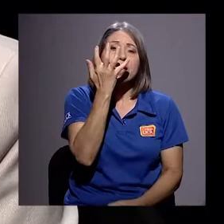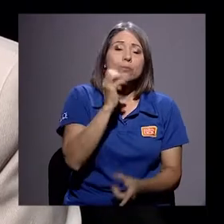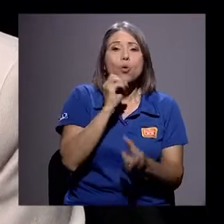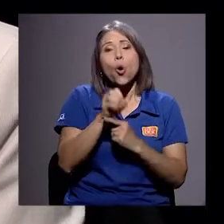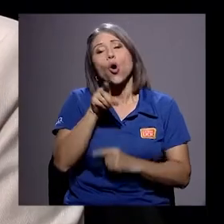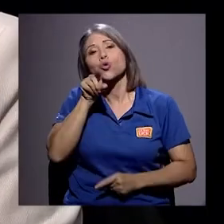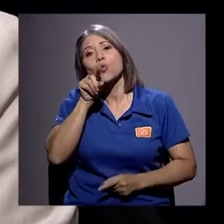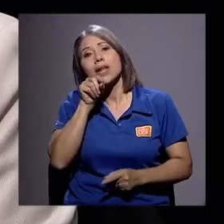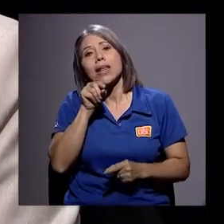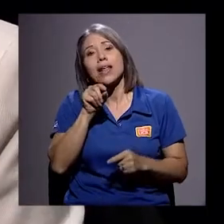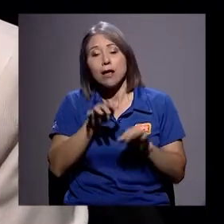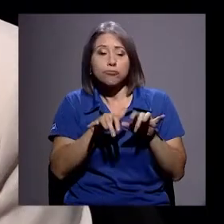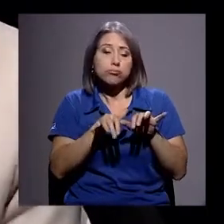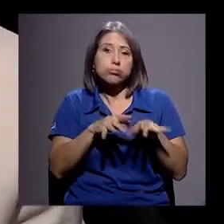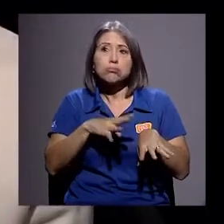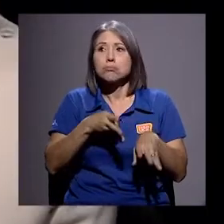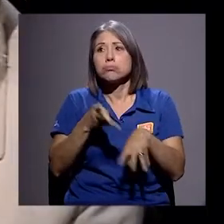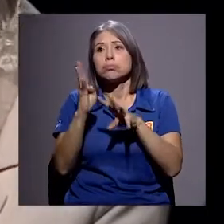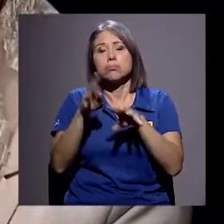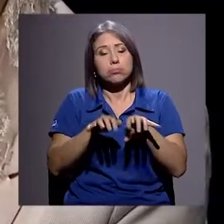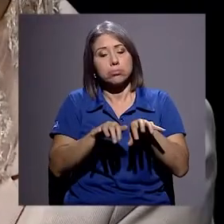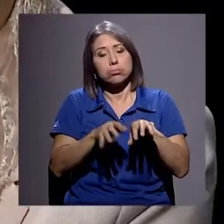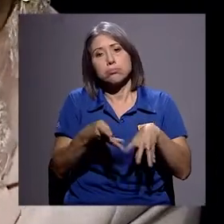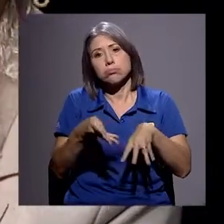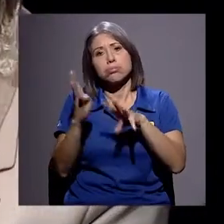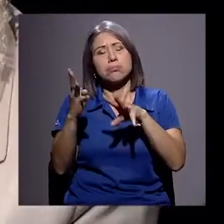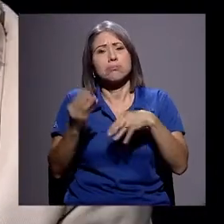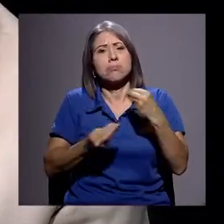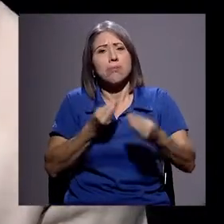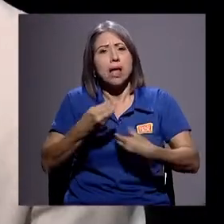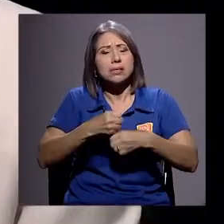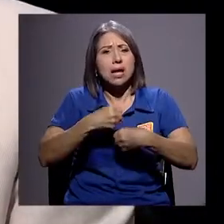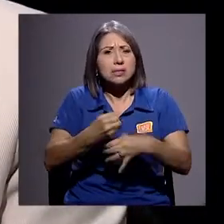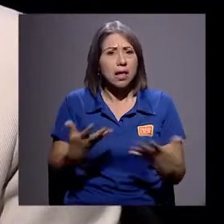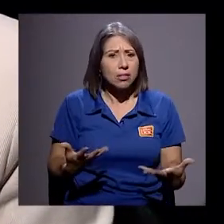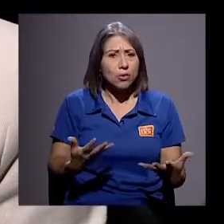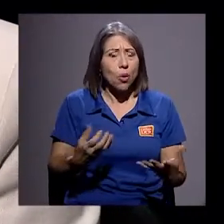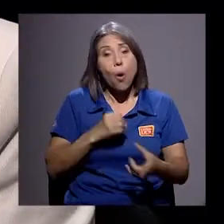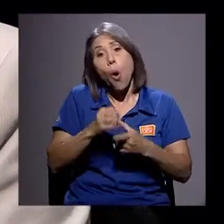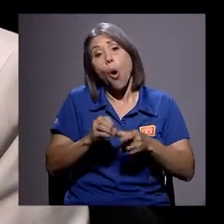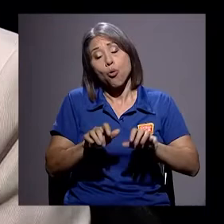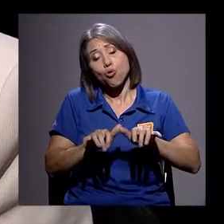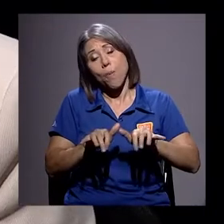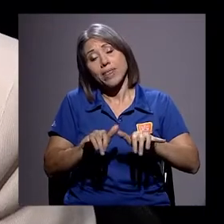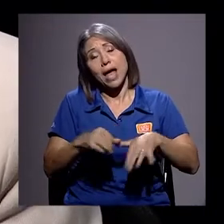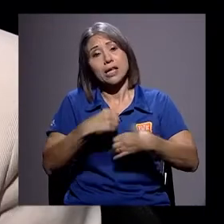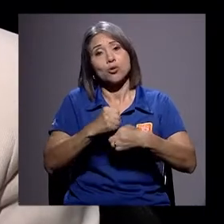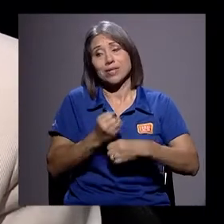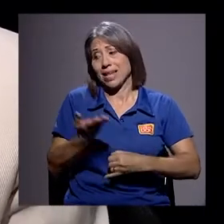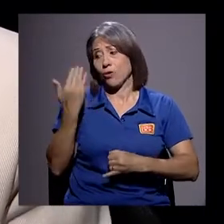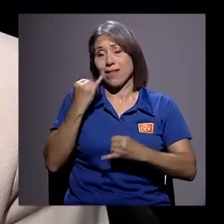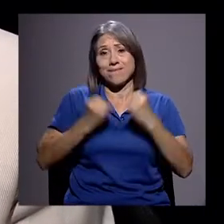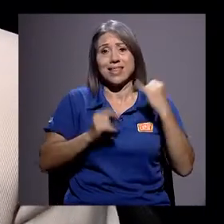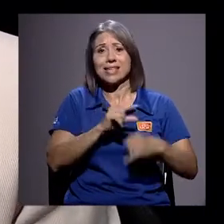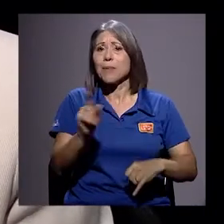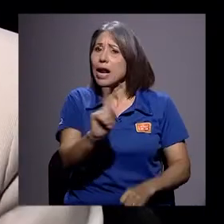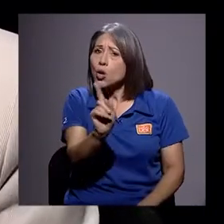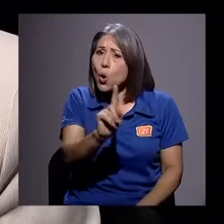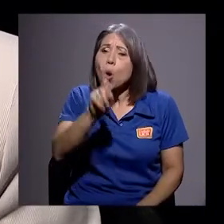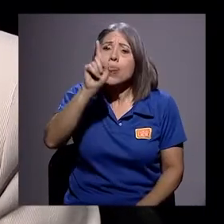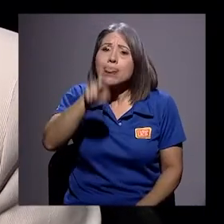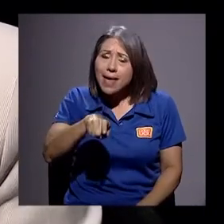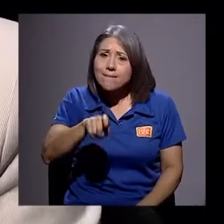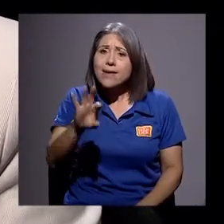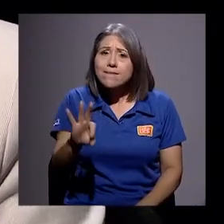cuenta de twitter insúa lo que están haciendo o suban también comentarios de lo que hicieron el fin de semana no tiene que haber